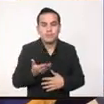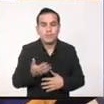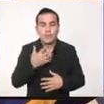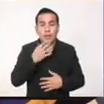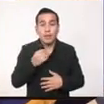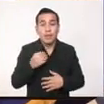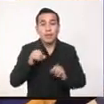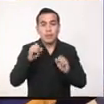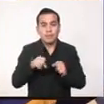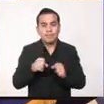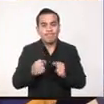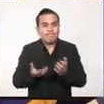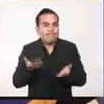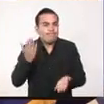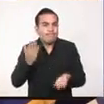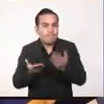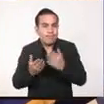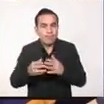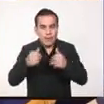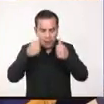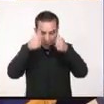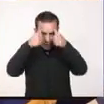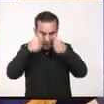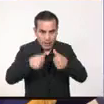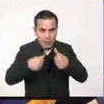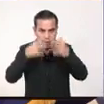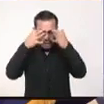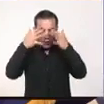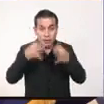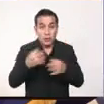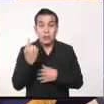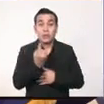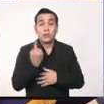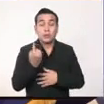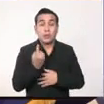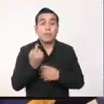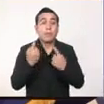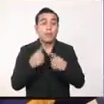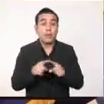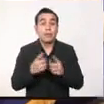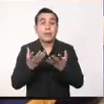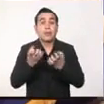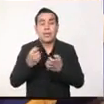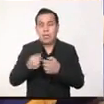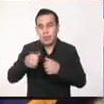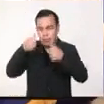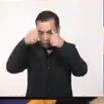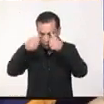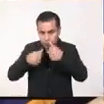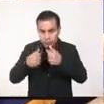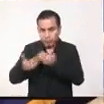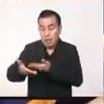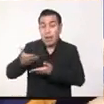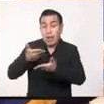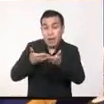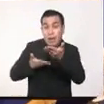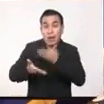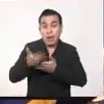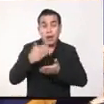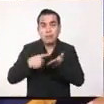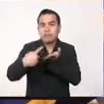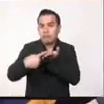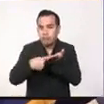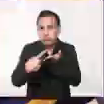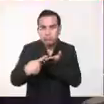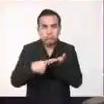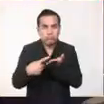pues ahí el pueblo hubiera dicho, miren, hay decisiones que se las damos a ustedes solos, pero hay decisiones que queremos que la consulten con sus